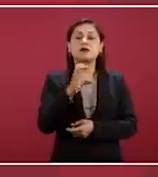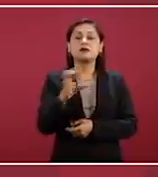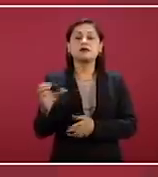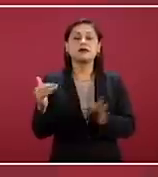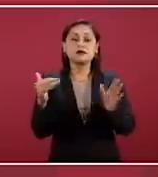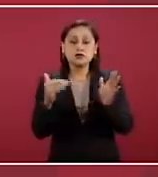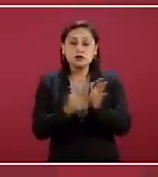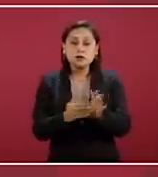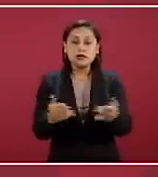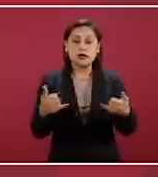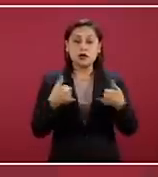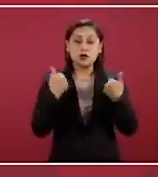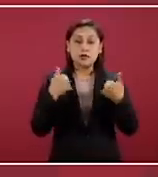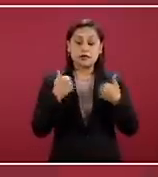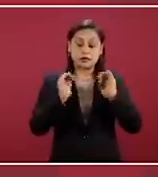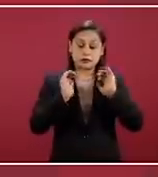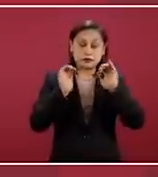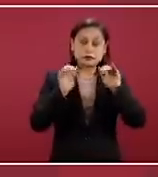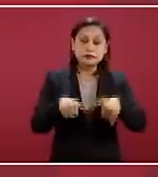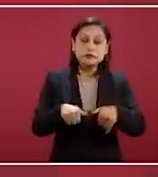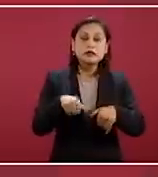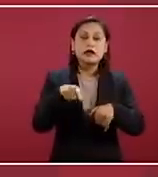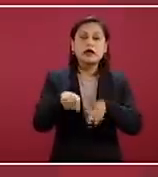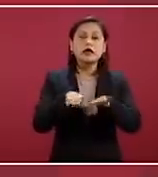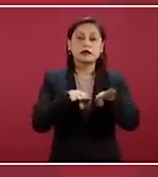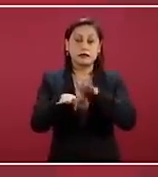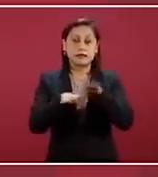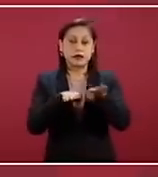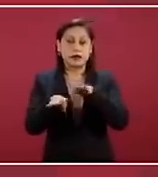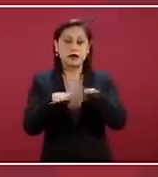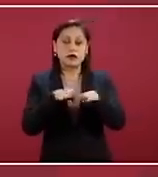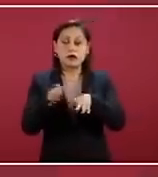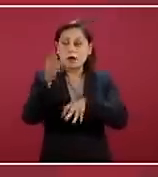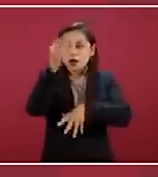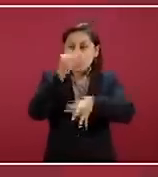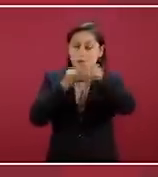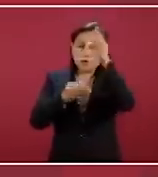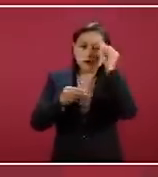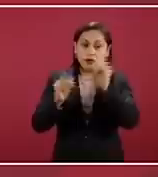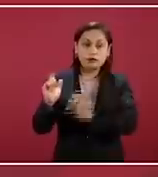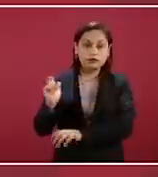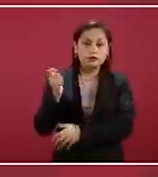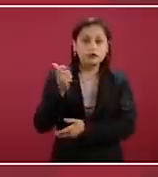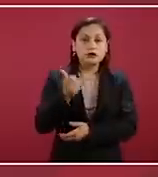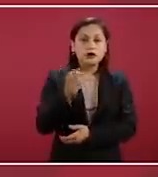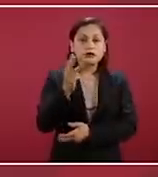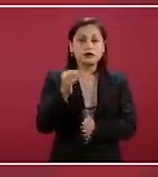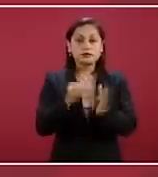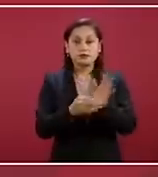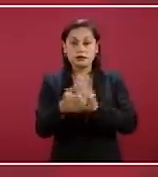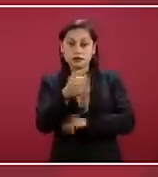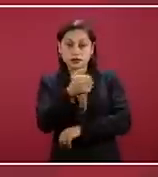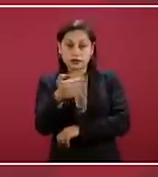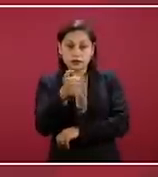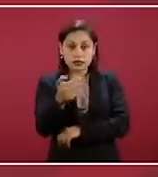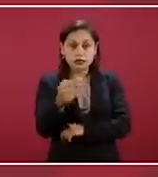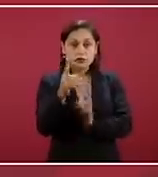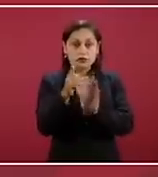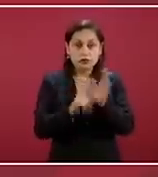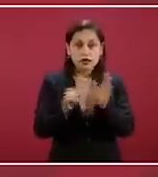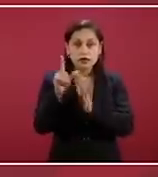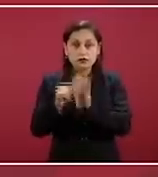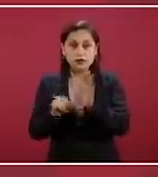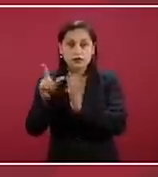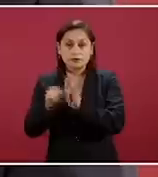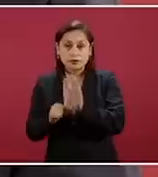trabajando como aprendices que reciben 3.600 pesos mensuales, ¿eso